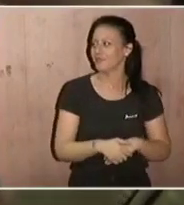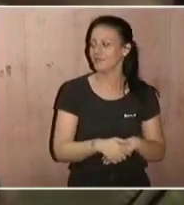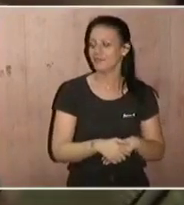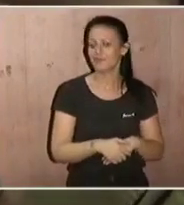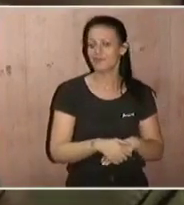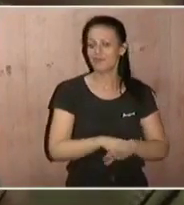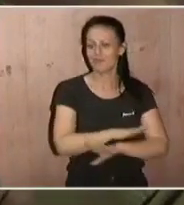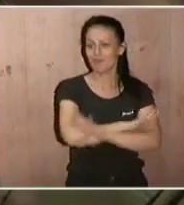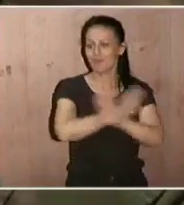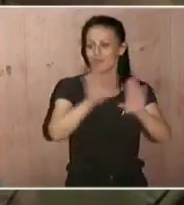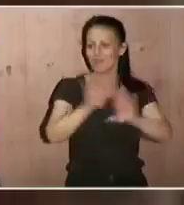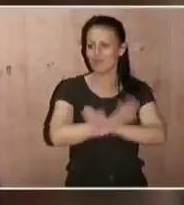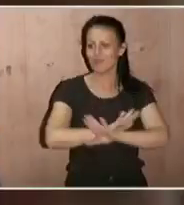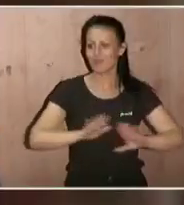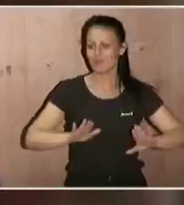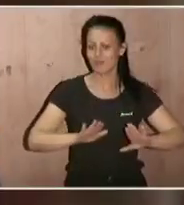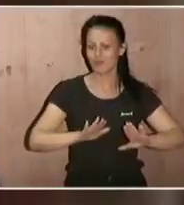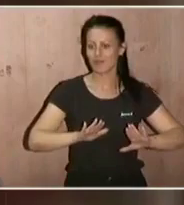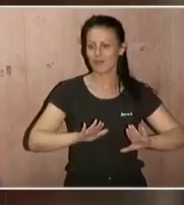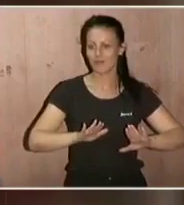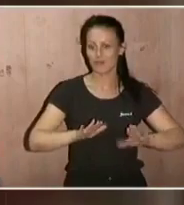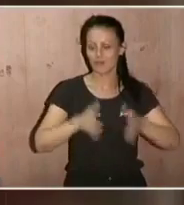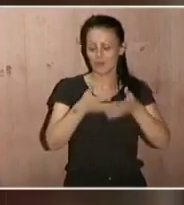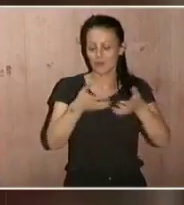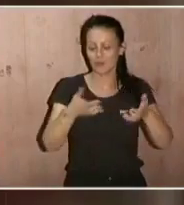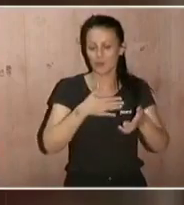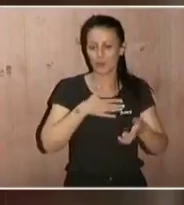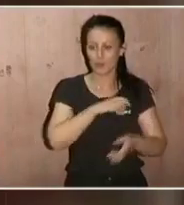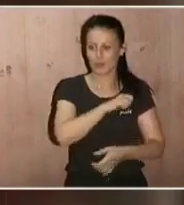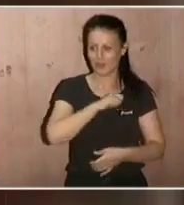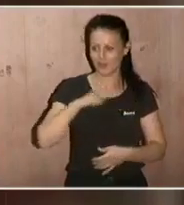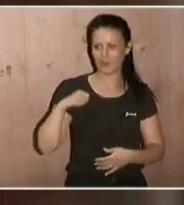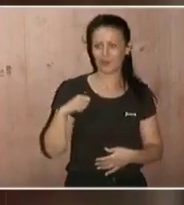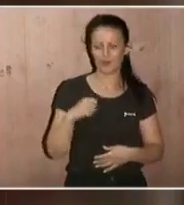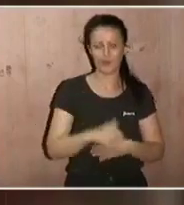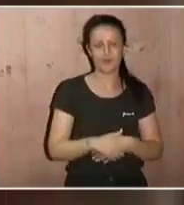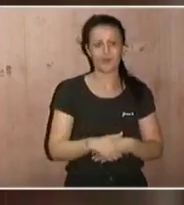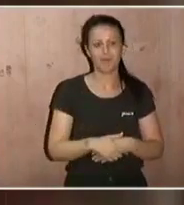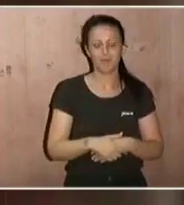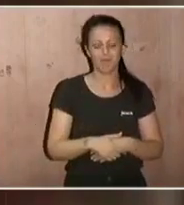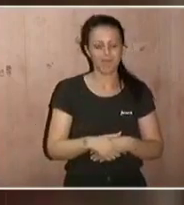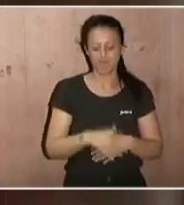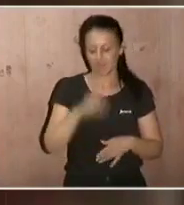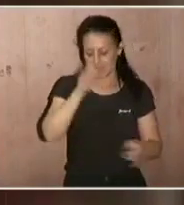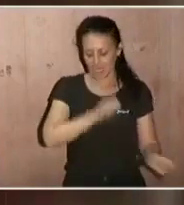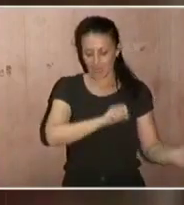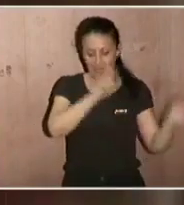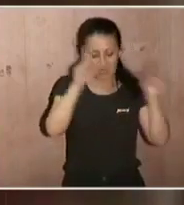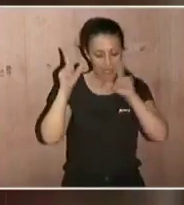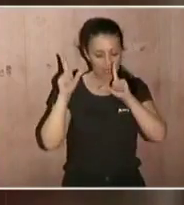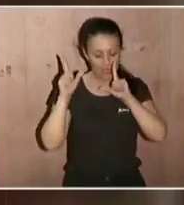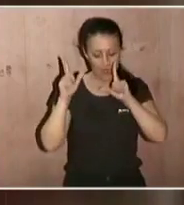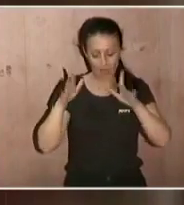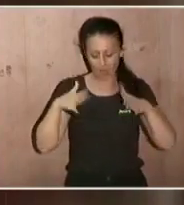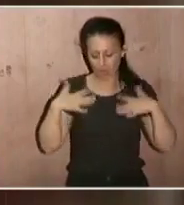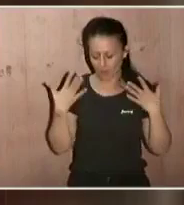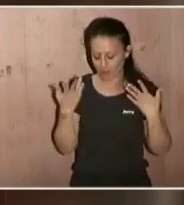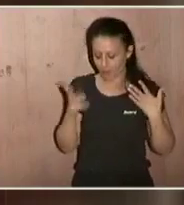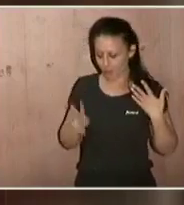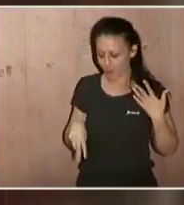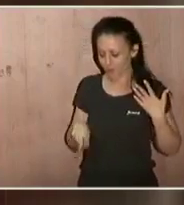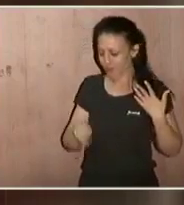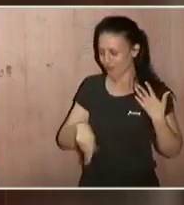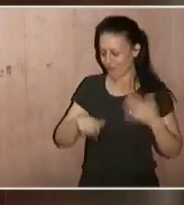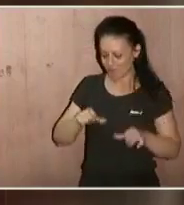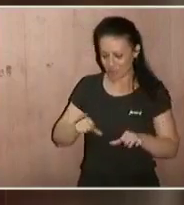Concluyo con un epílogo muy personal. Nunca podría haber imaginado la grata sorpresa que me deparaba el